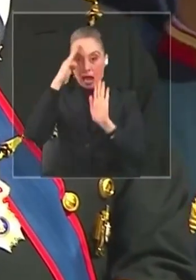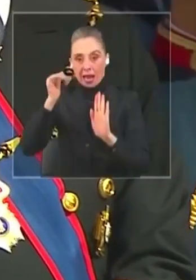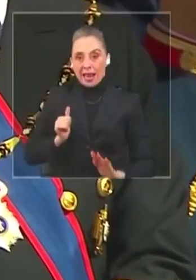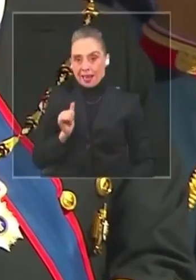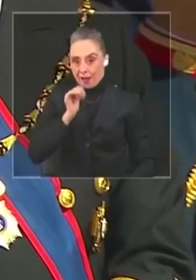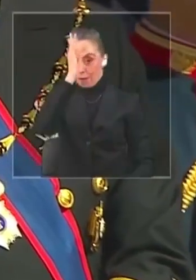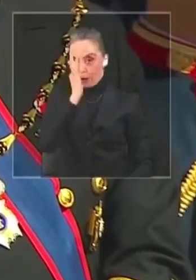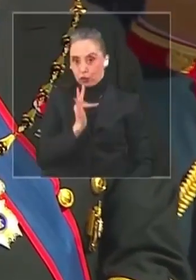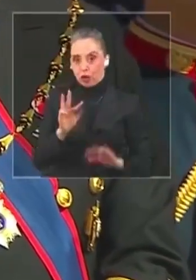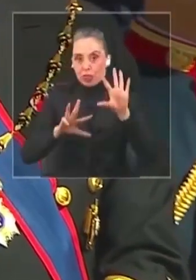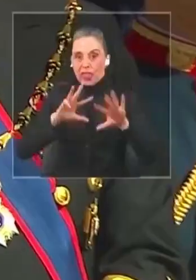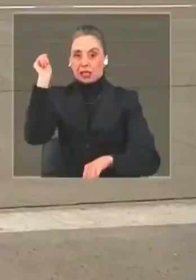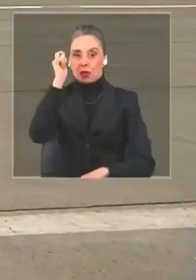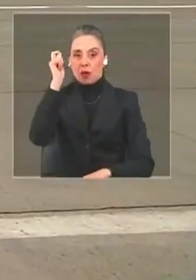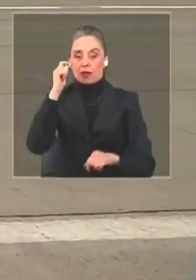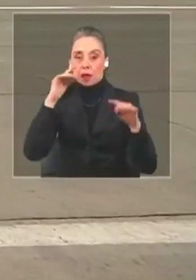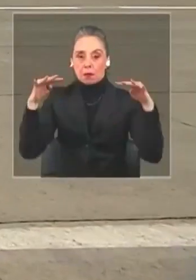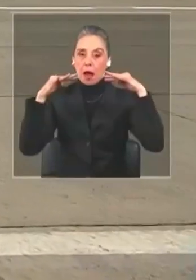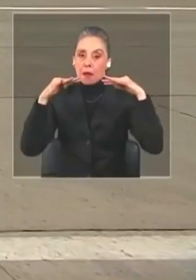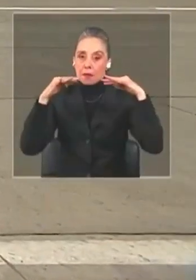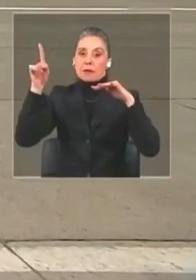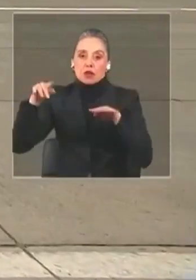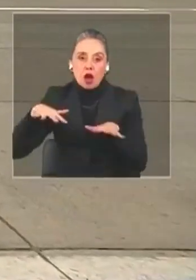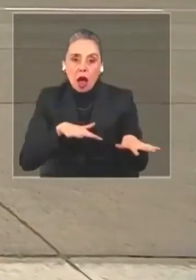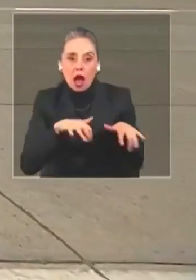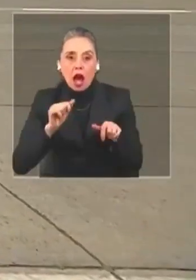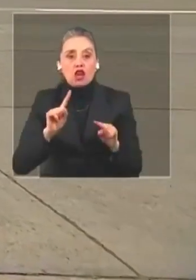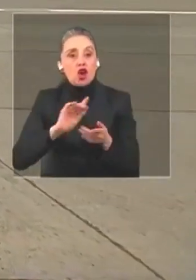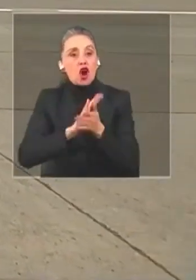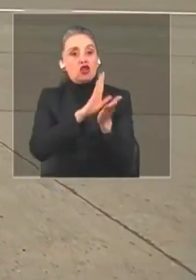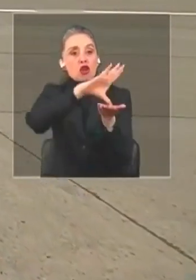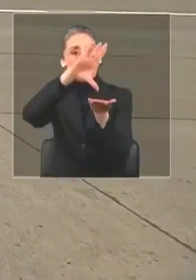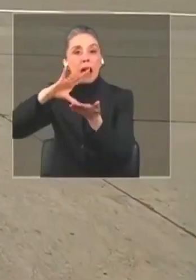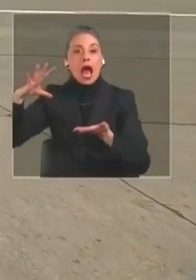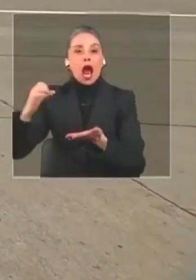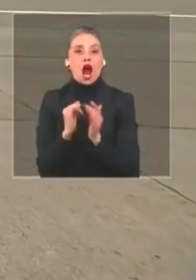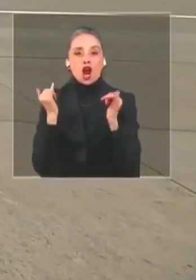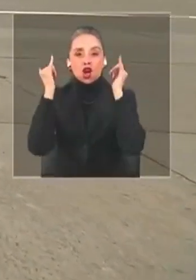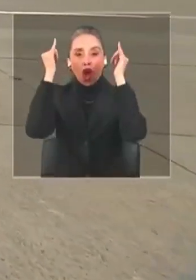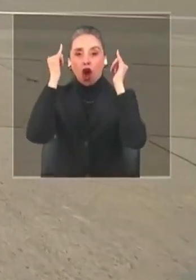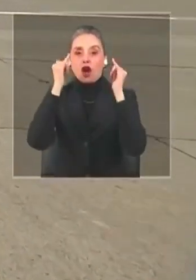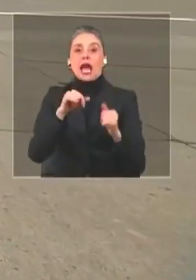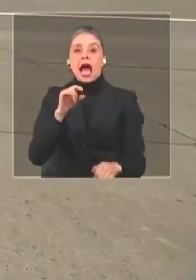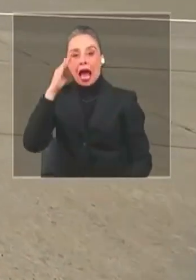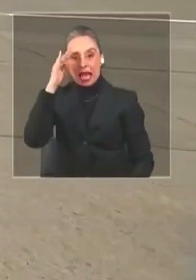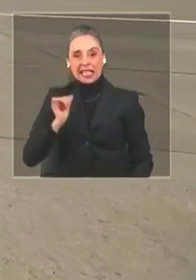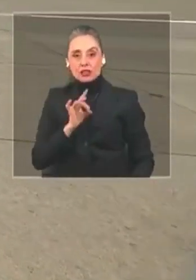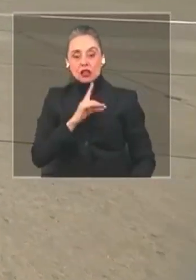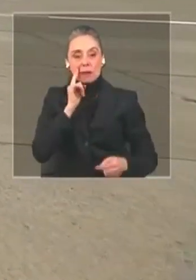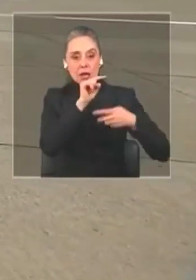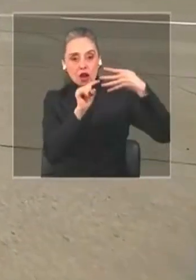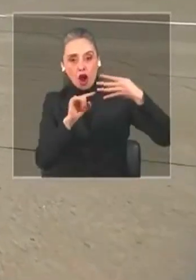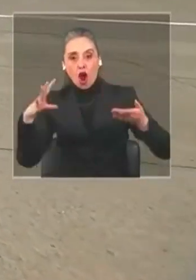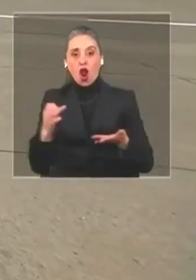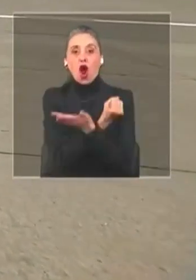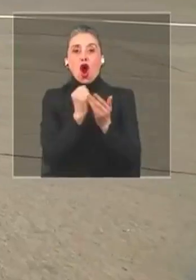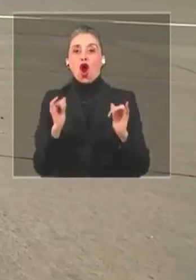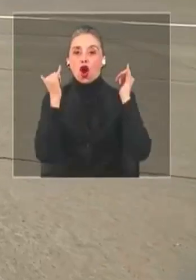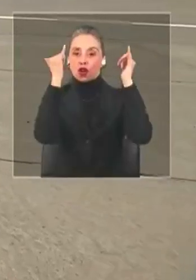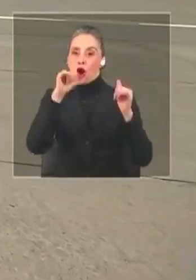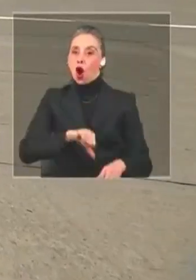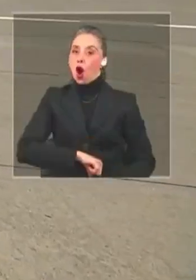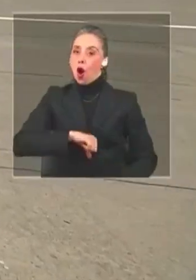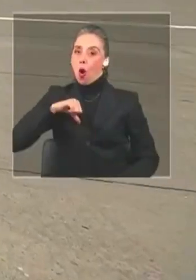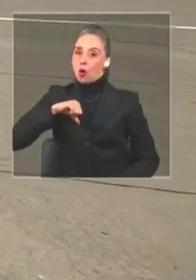este 19 de septiembre. Estamos celebrando las glorias. No todos los países tienen glorias para exhibir y el ejército tiene varias, por eso hay que sentirse llenos de orgullo en la